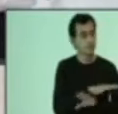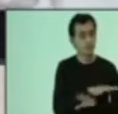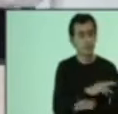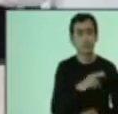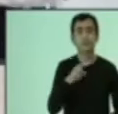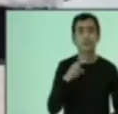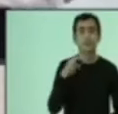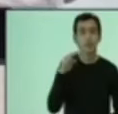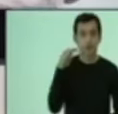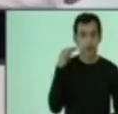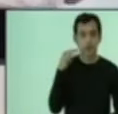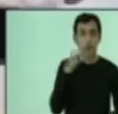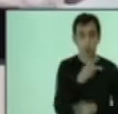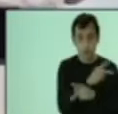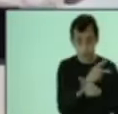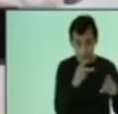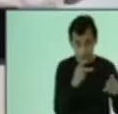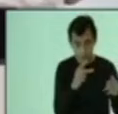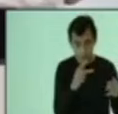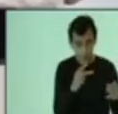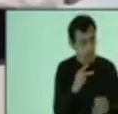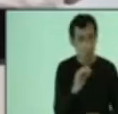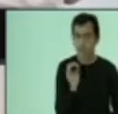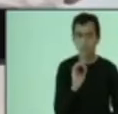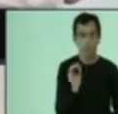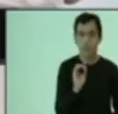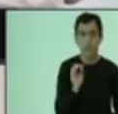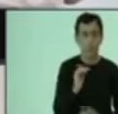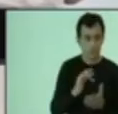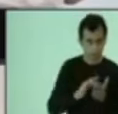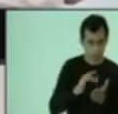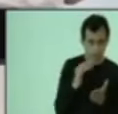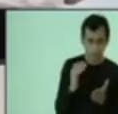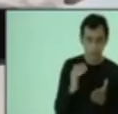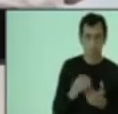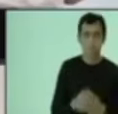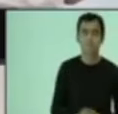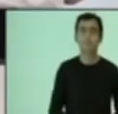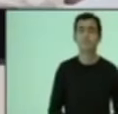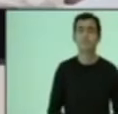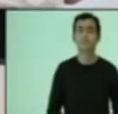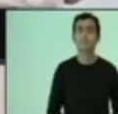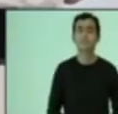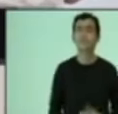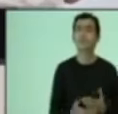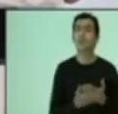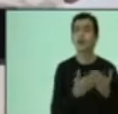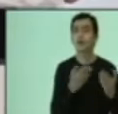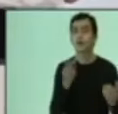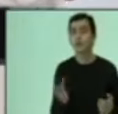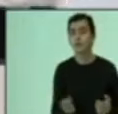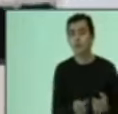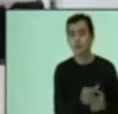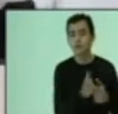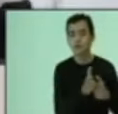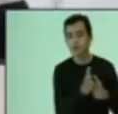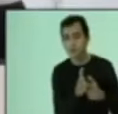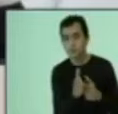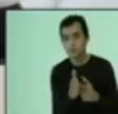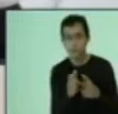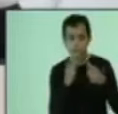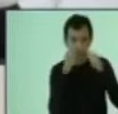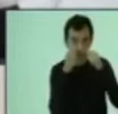Es todos por Veracruz. Okay, muchas gracias. Bueno, pasamos ahora a la pregunta de seguimiento. No, ¿dónde?